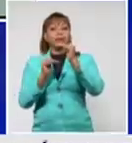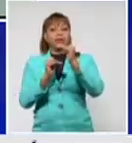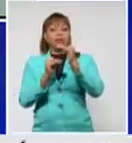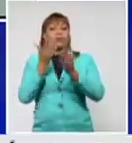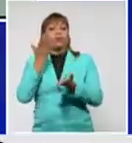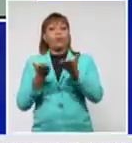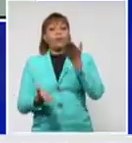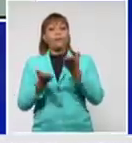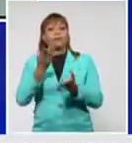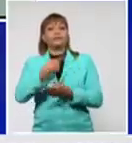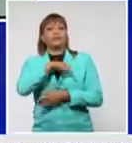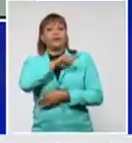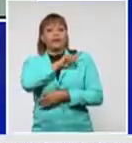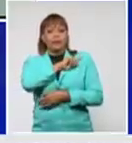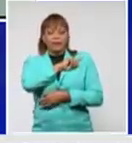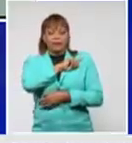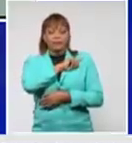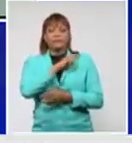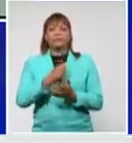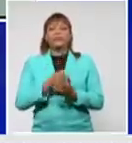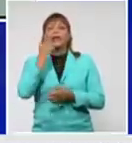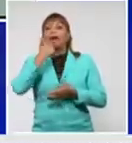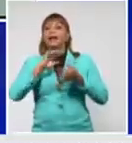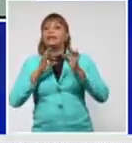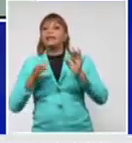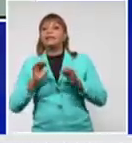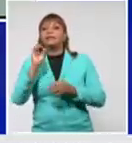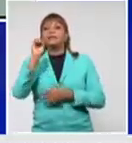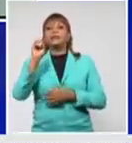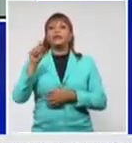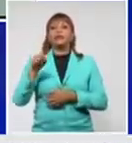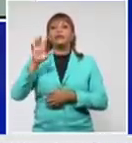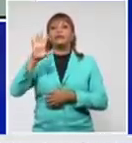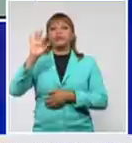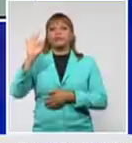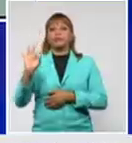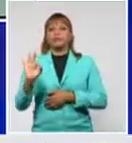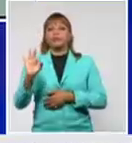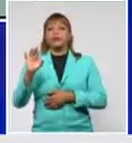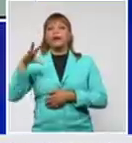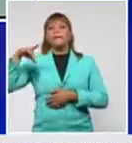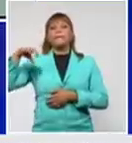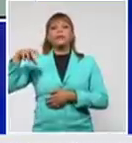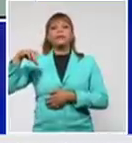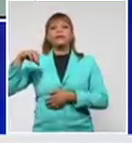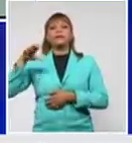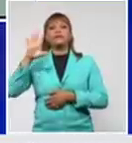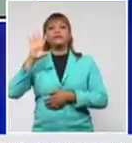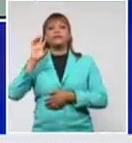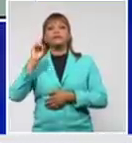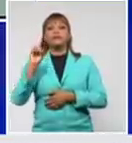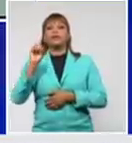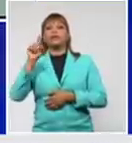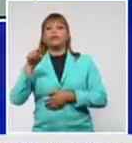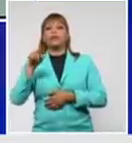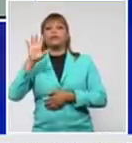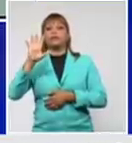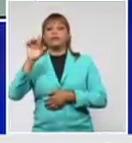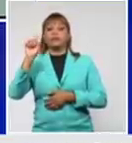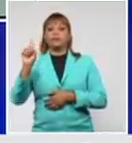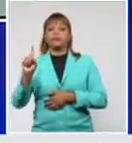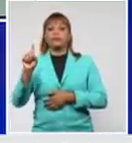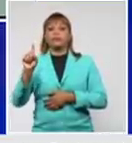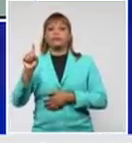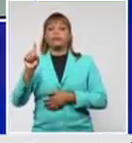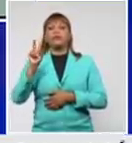día de ayer. Artemisa con 0,58, Pinar del Río con 0,51 y